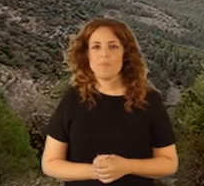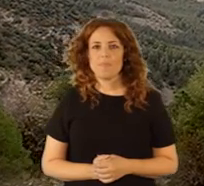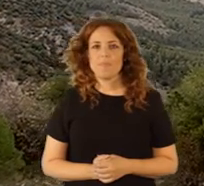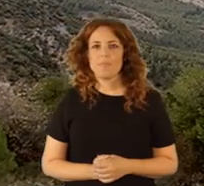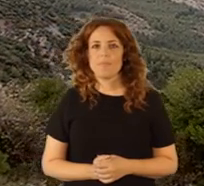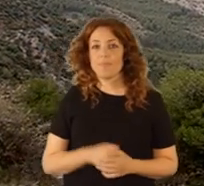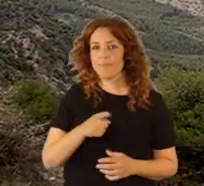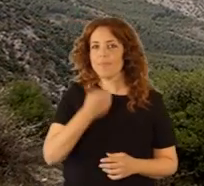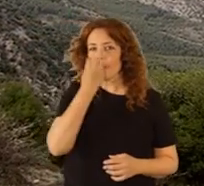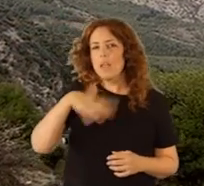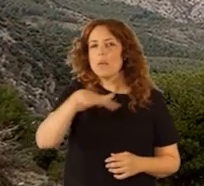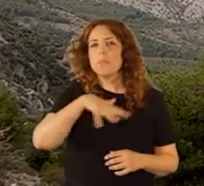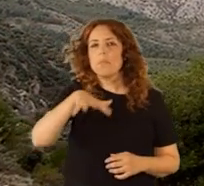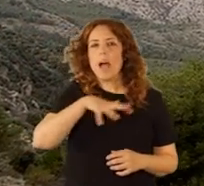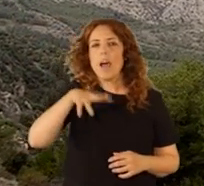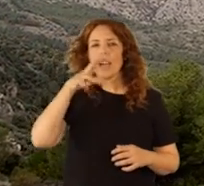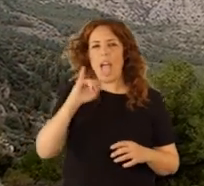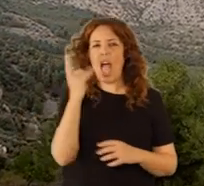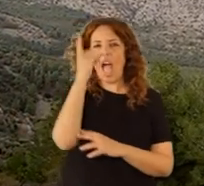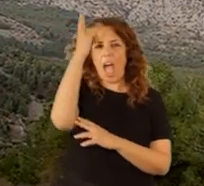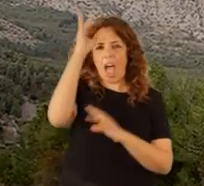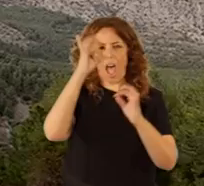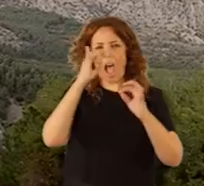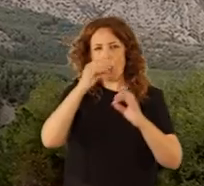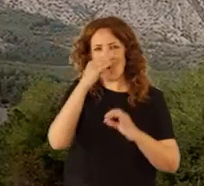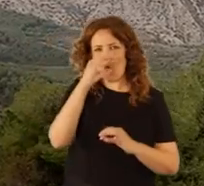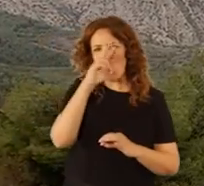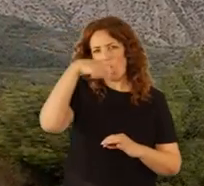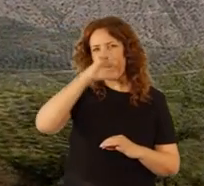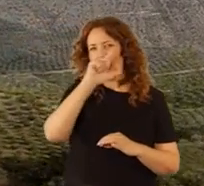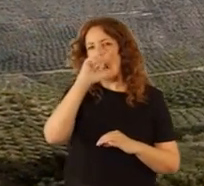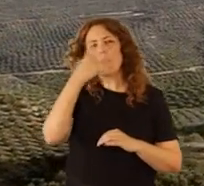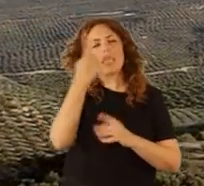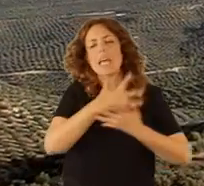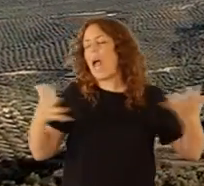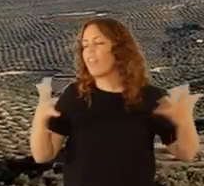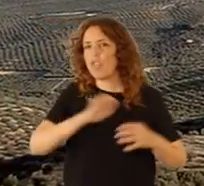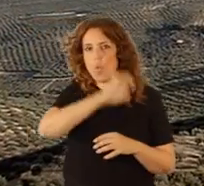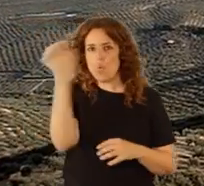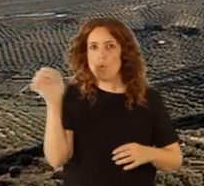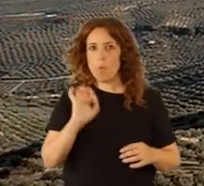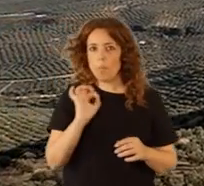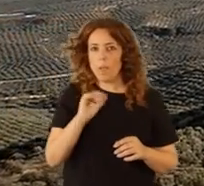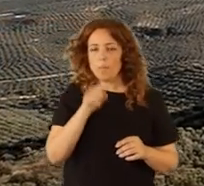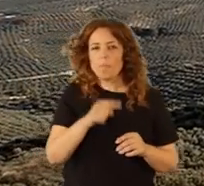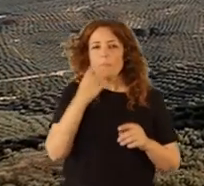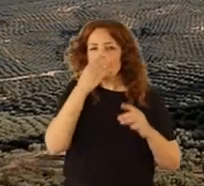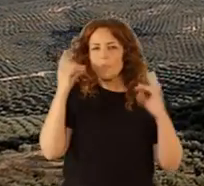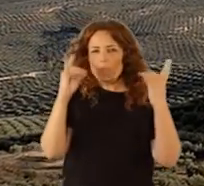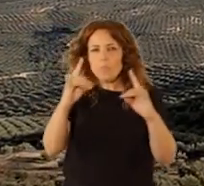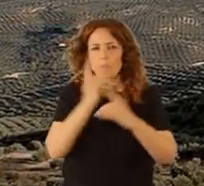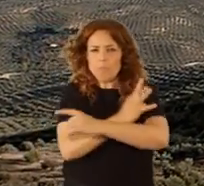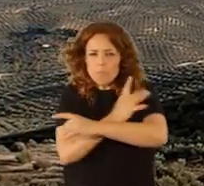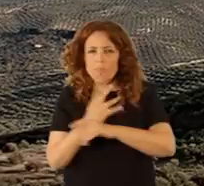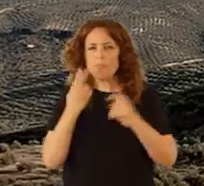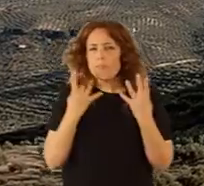natural el parque cuenta con la población de cornicabra más extensa de Europa la diversidad botánica de